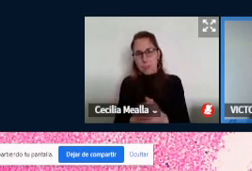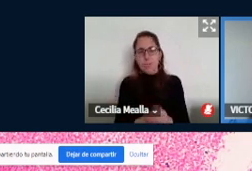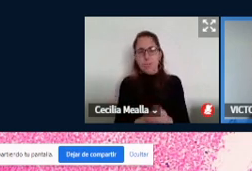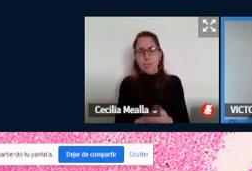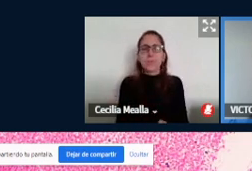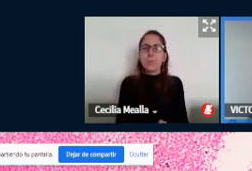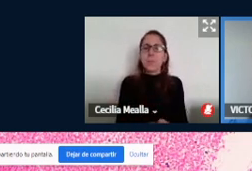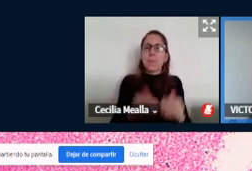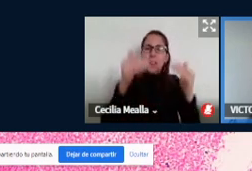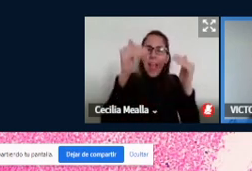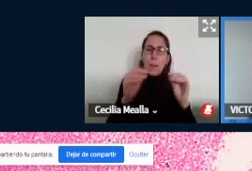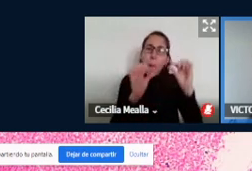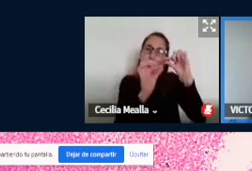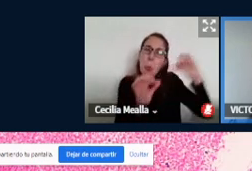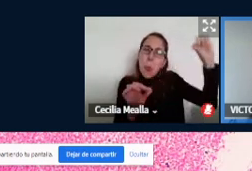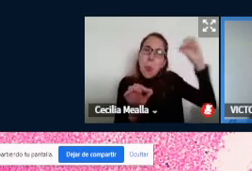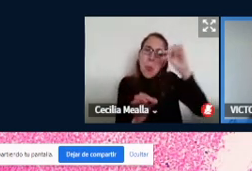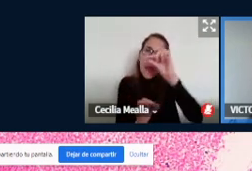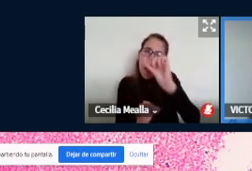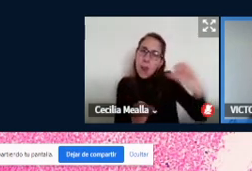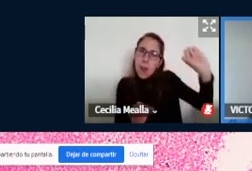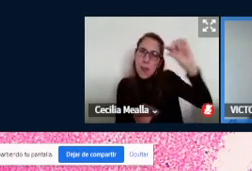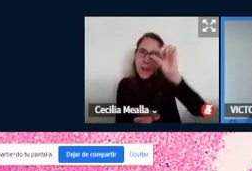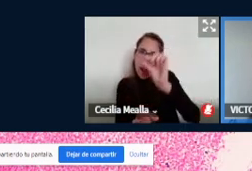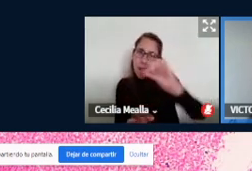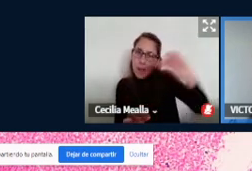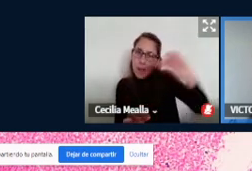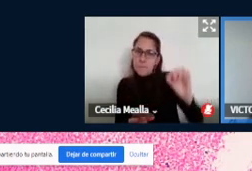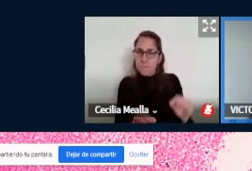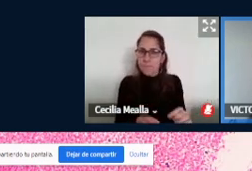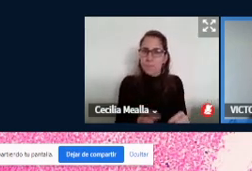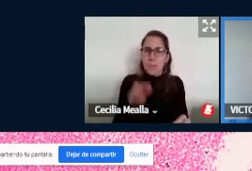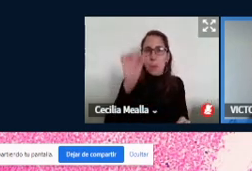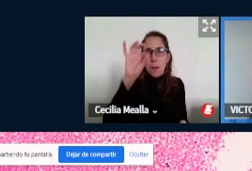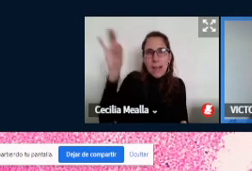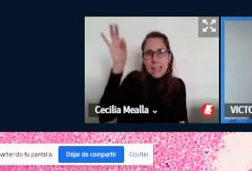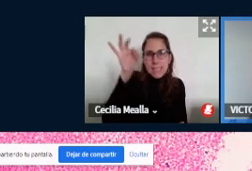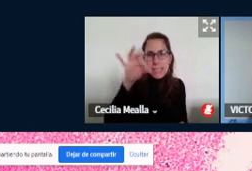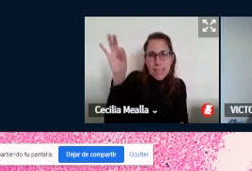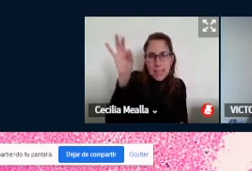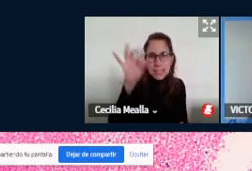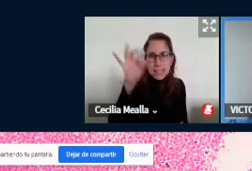tienen, ven estos como choricitos que ven, bueno, no sé si choricitos, como